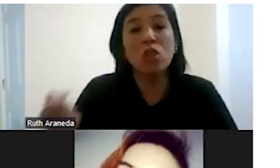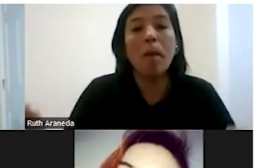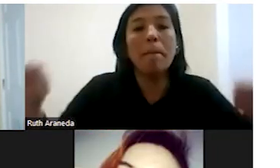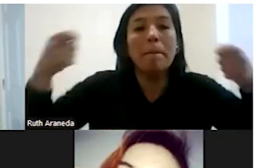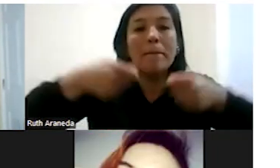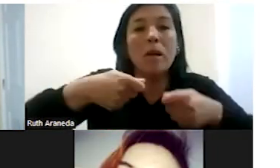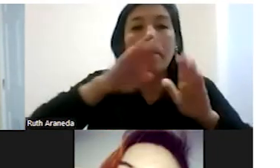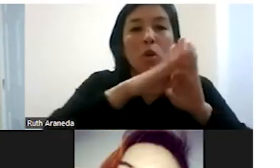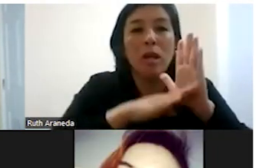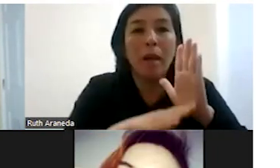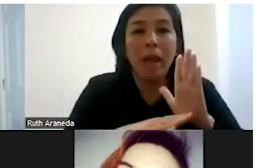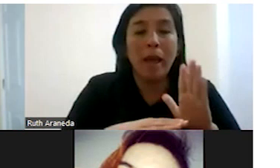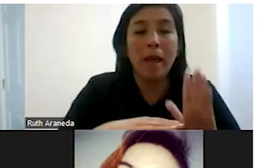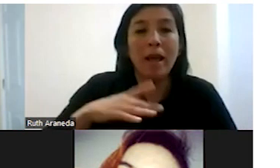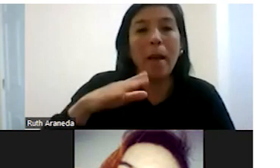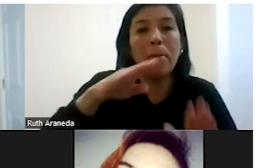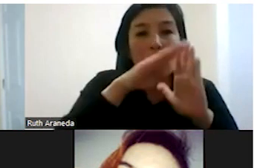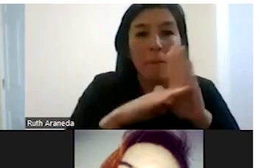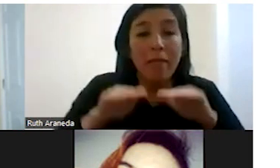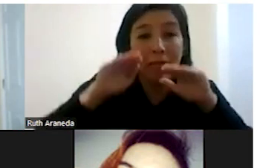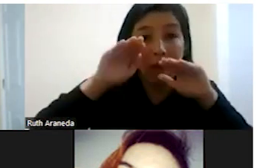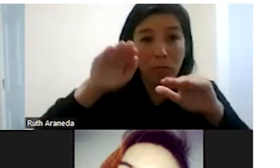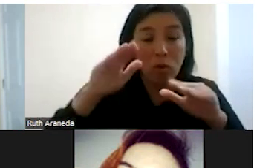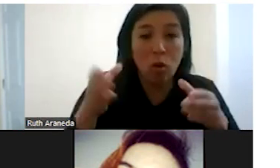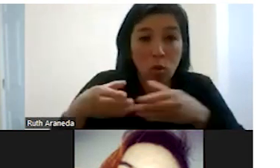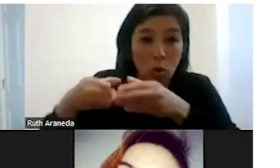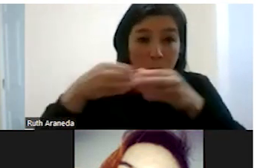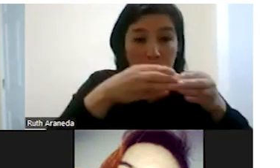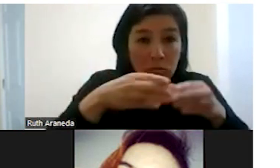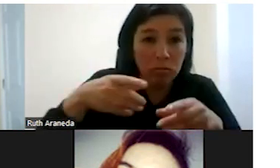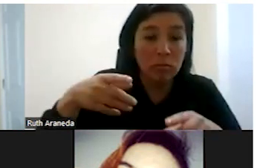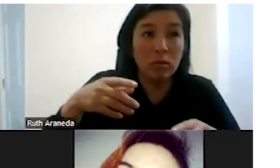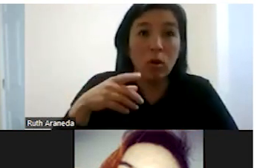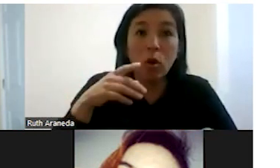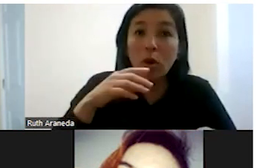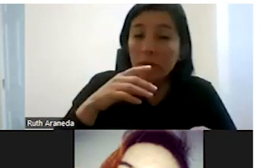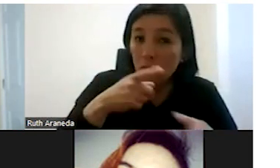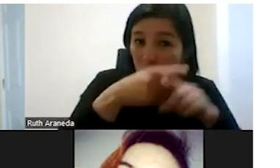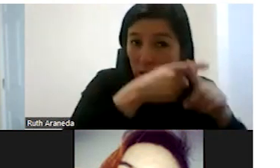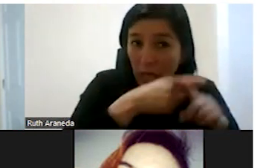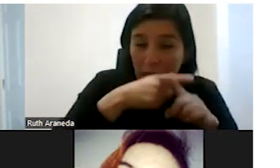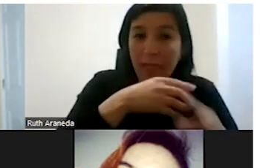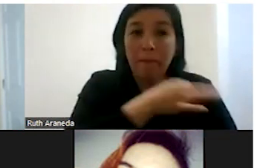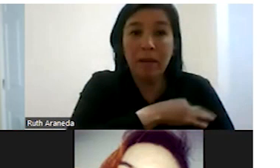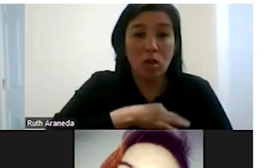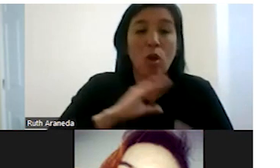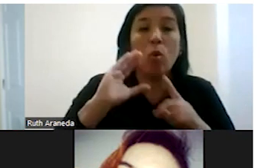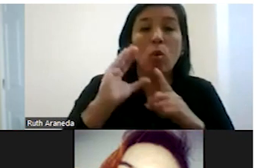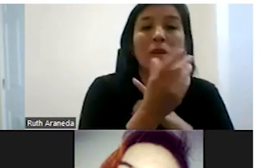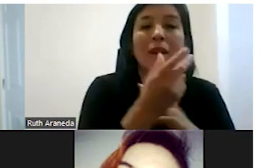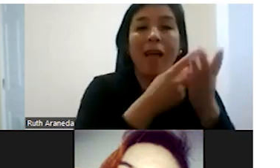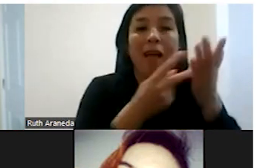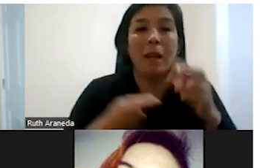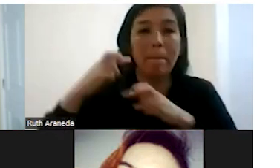programa PAOC, que es el Programa de Apoyo a Organizaciones Culturales Colaboradoras del Ministerio de las Culturas, las Artes y el Patrimonio.